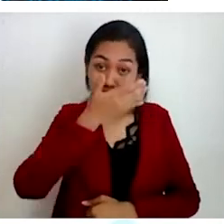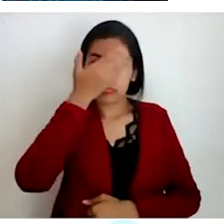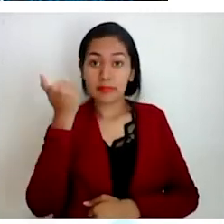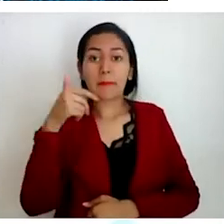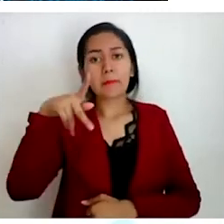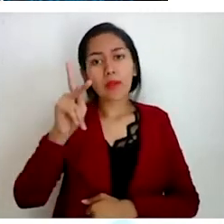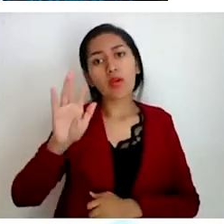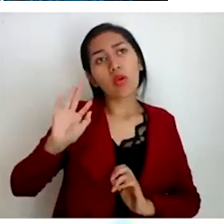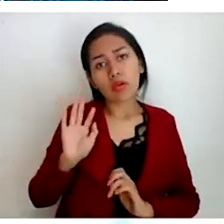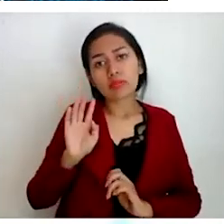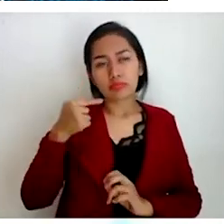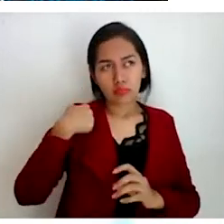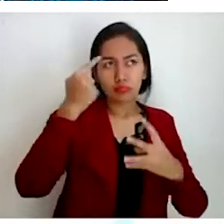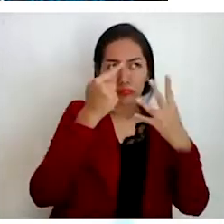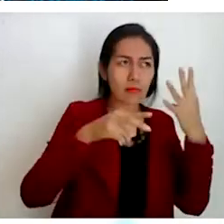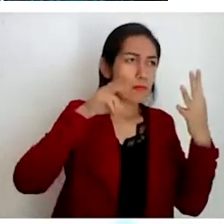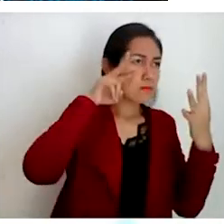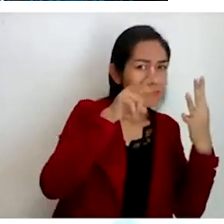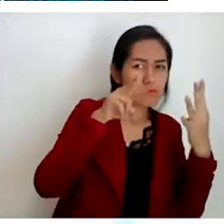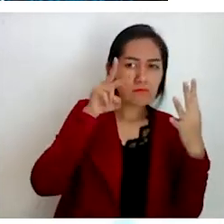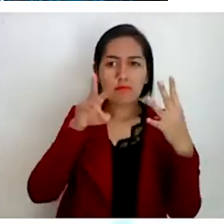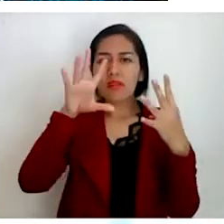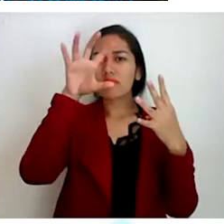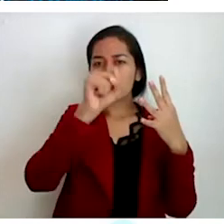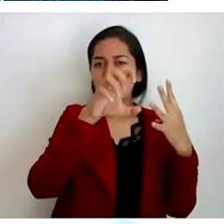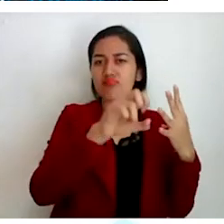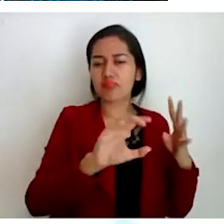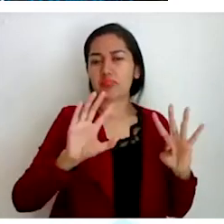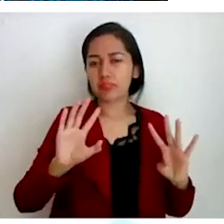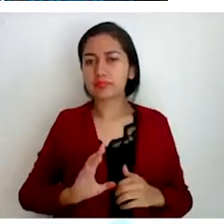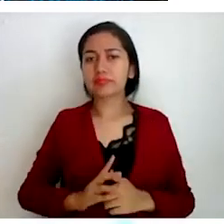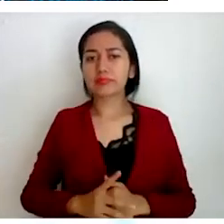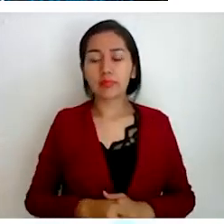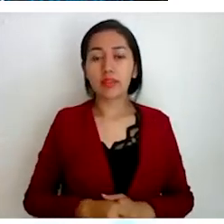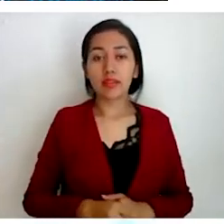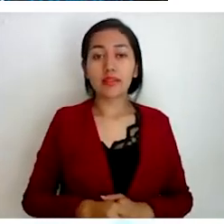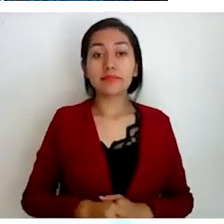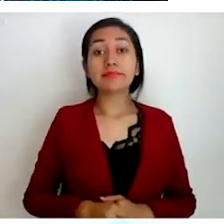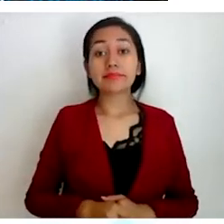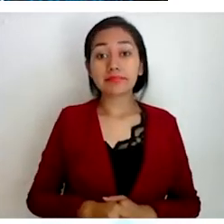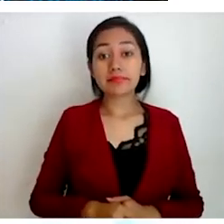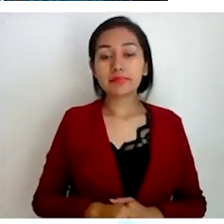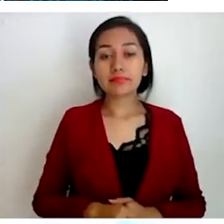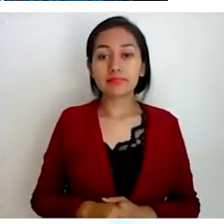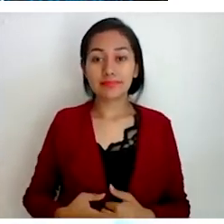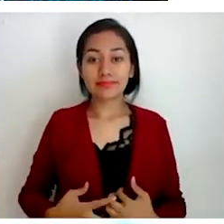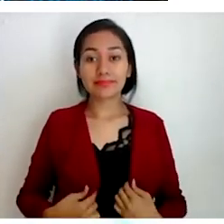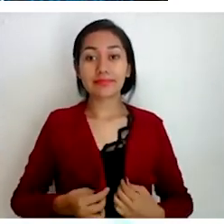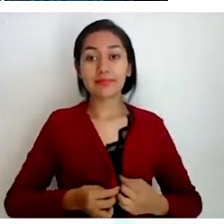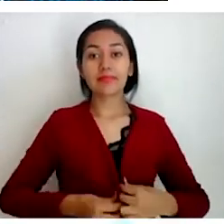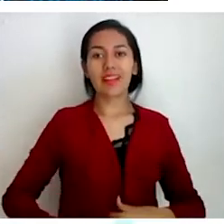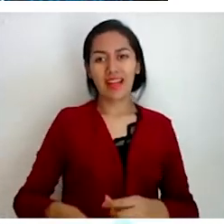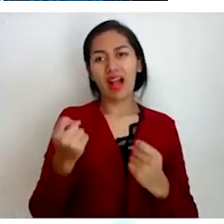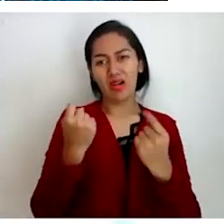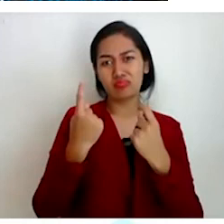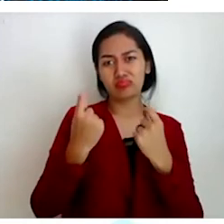yo leo entre líneas, ¿no? Esta espera de que se acabe con un apocalipsis para que